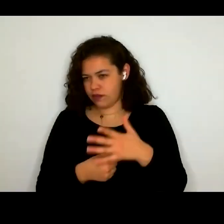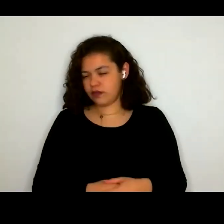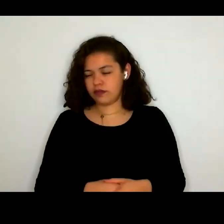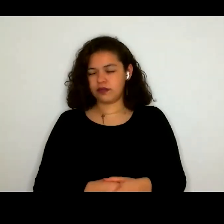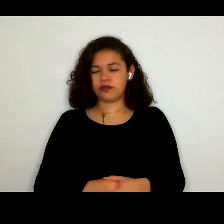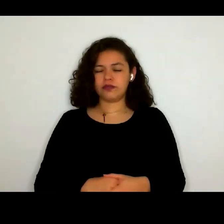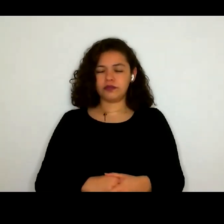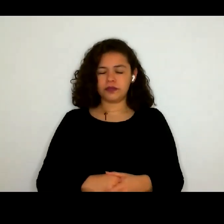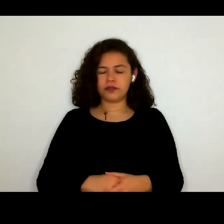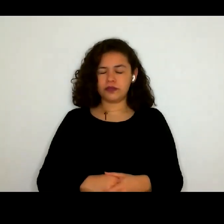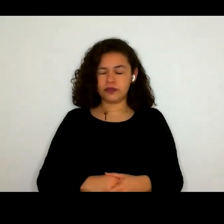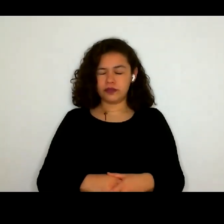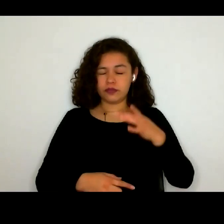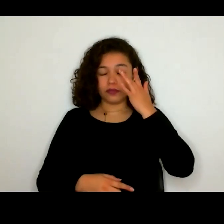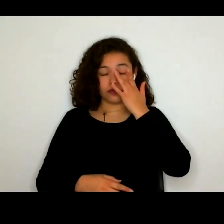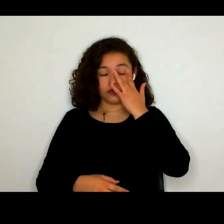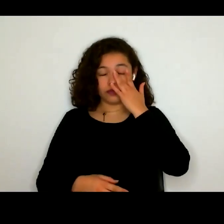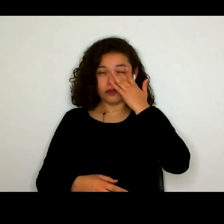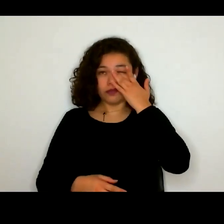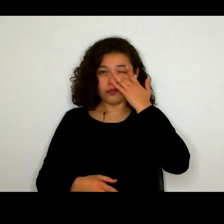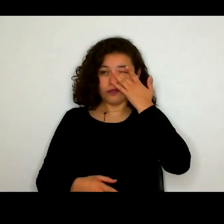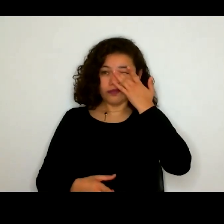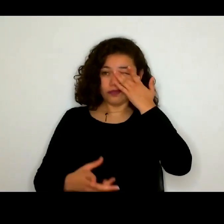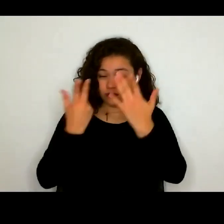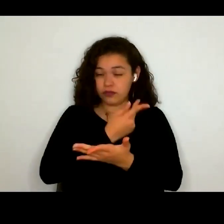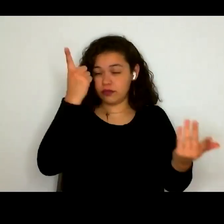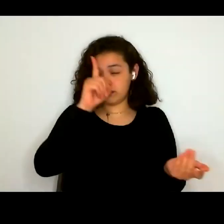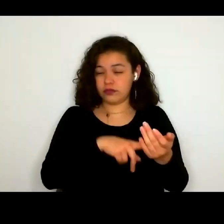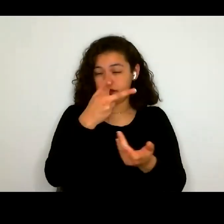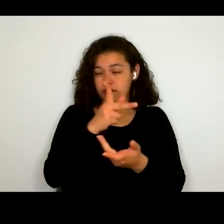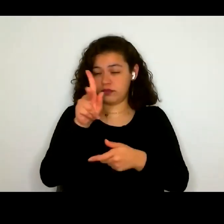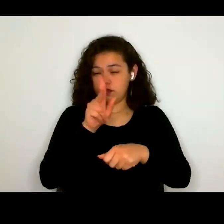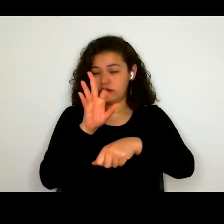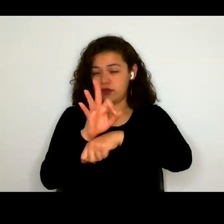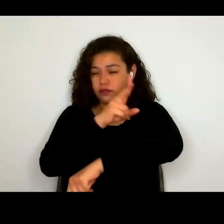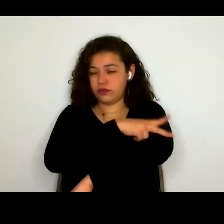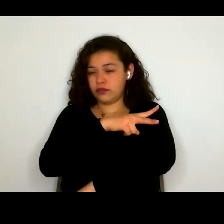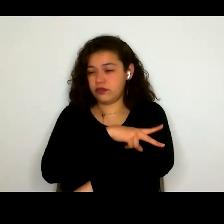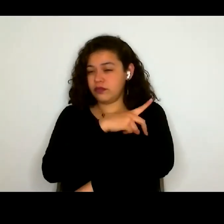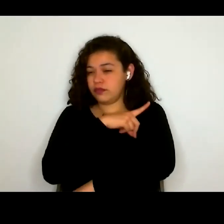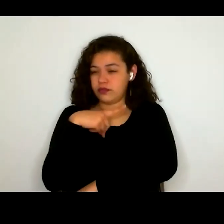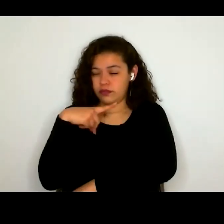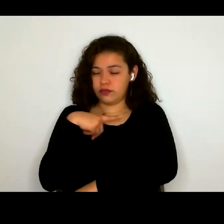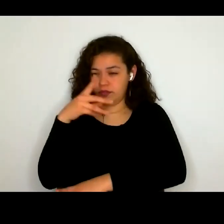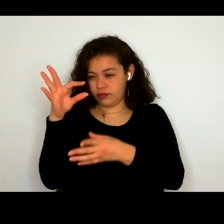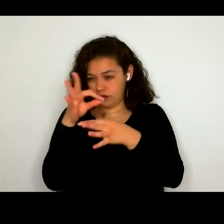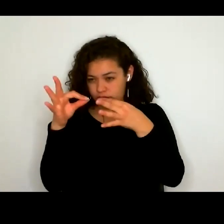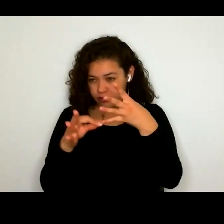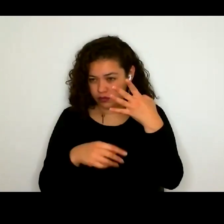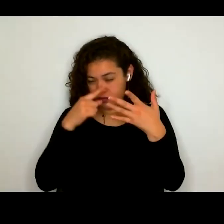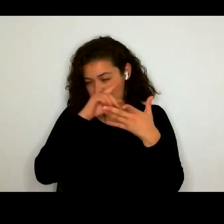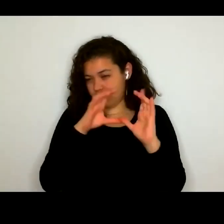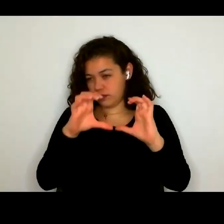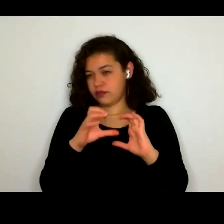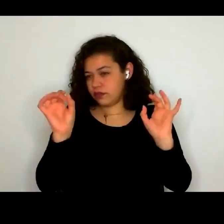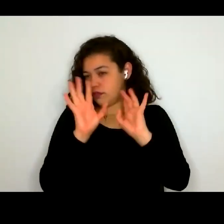Si bien no tienen que cumplir como tal con el documento de Programa Interno de Protección Civil, sí tienen que cumplir con las medidas de prevención para en caso de que se presente